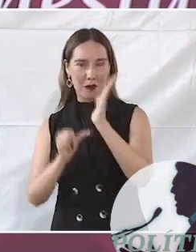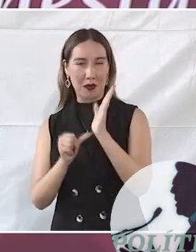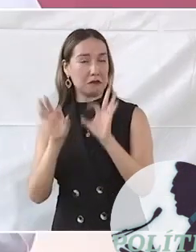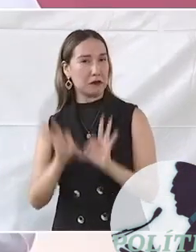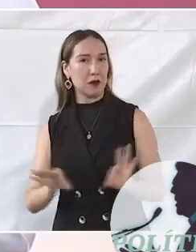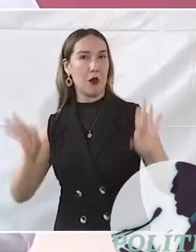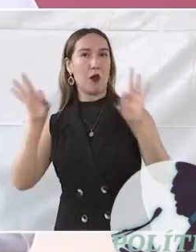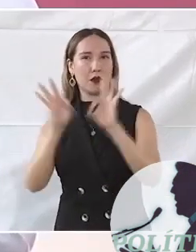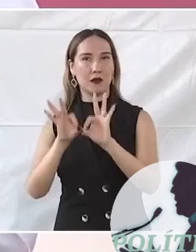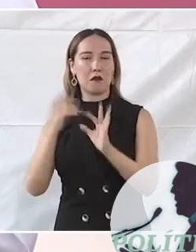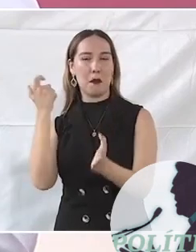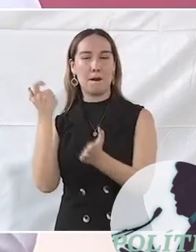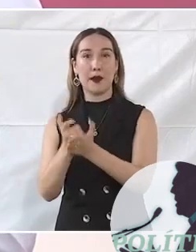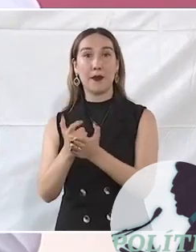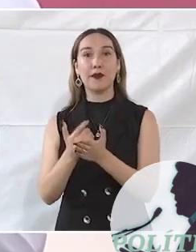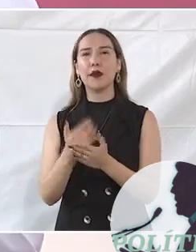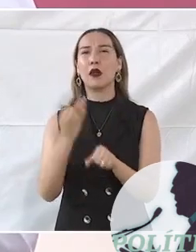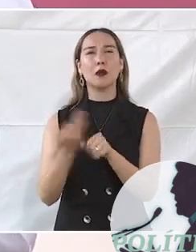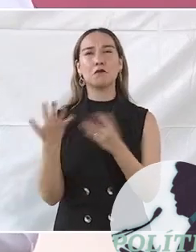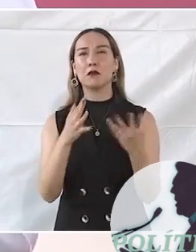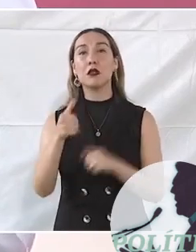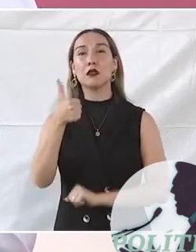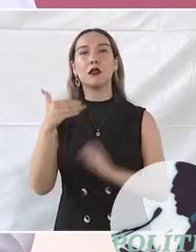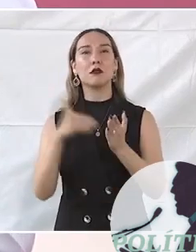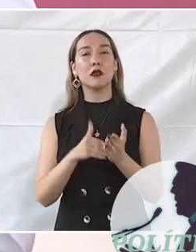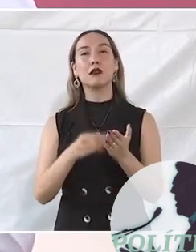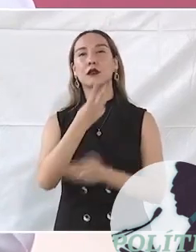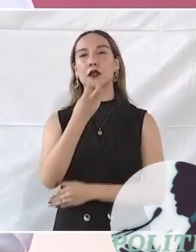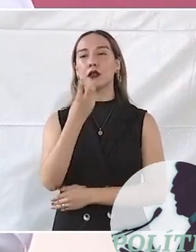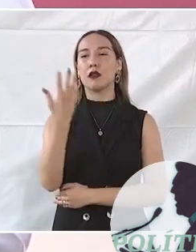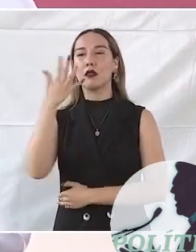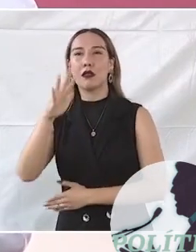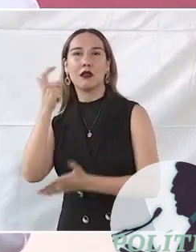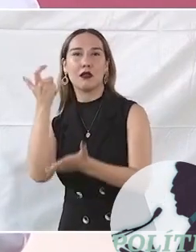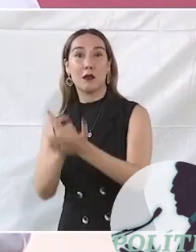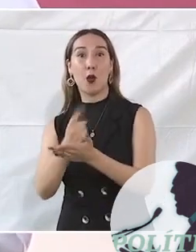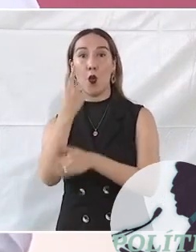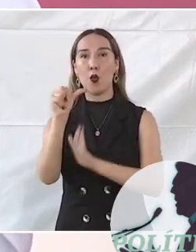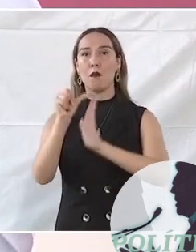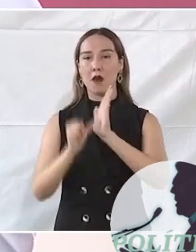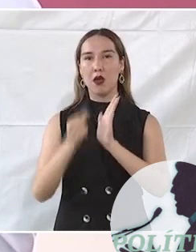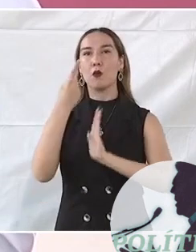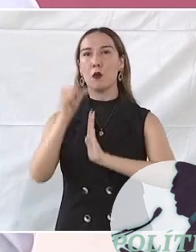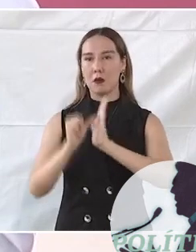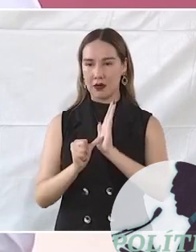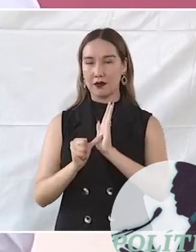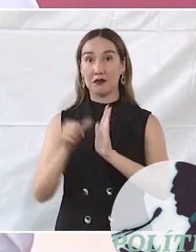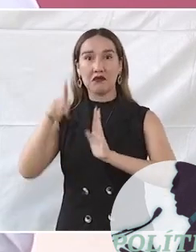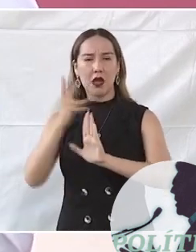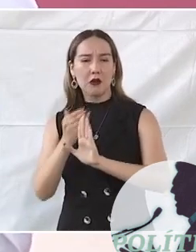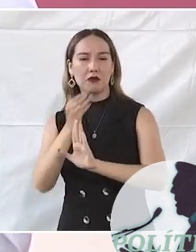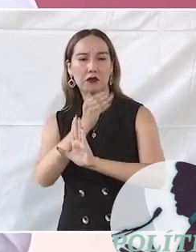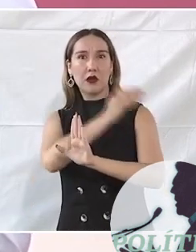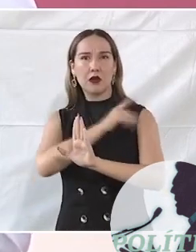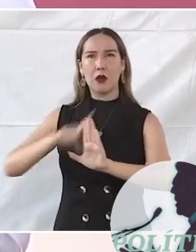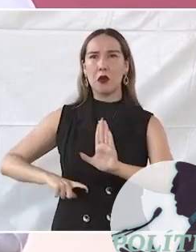mínimo, el cual hoy asciende a 6,310 pesos mensuales. Mientras que en gobiernos anteriores los